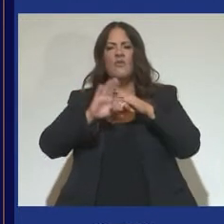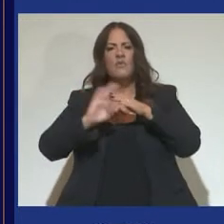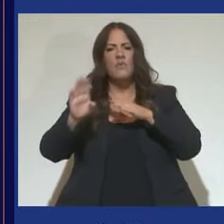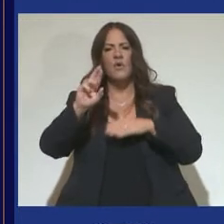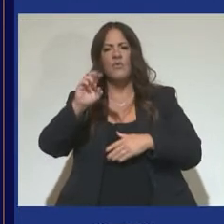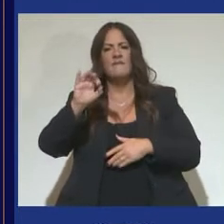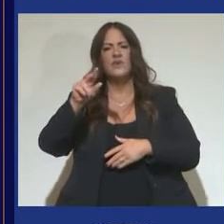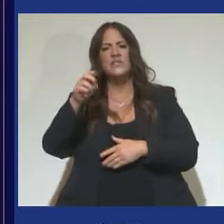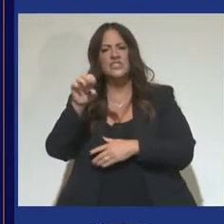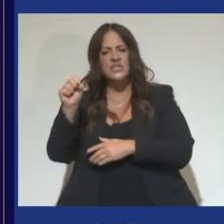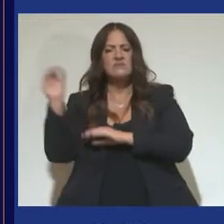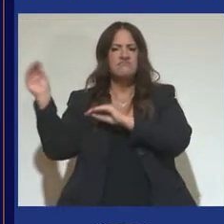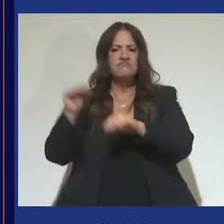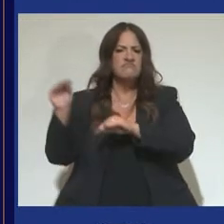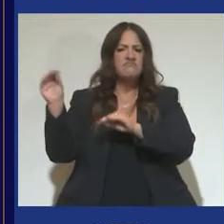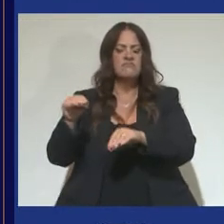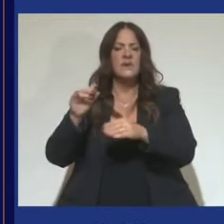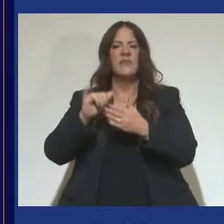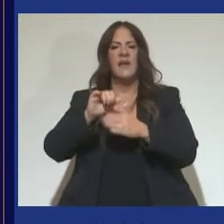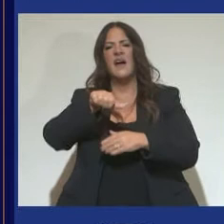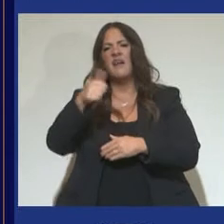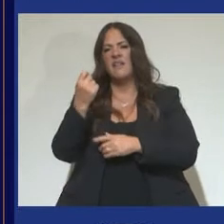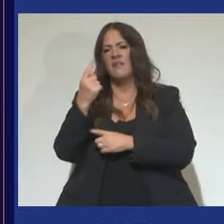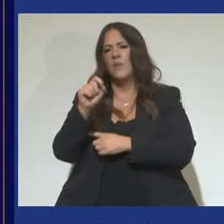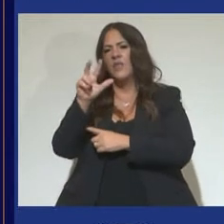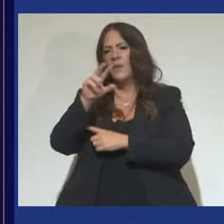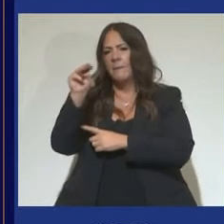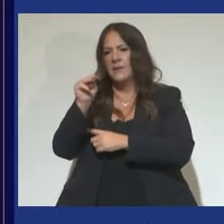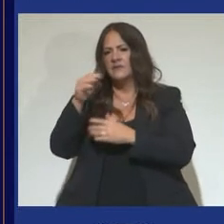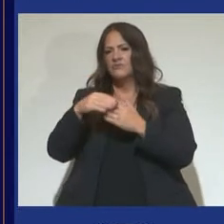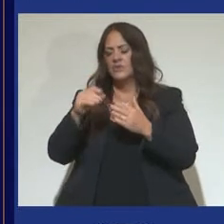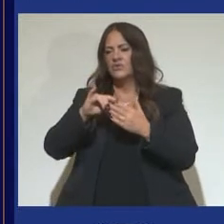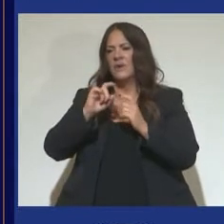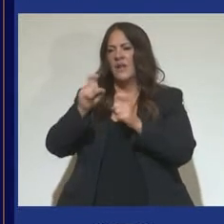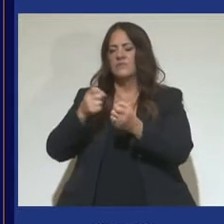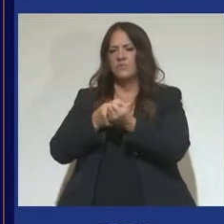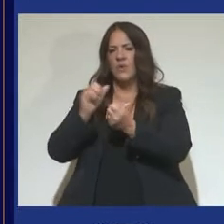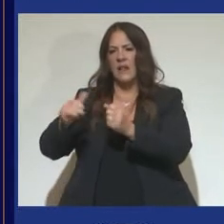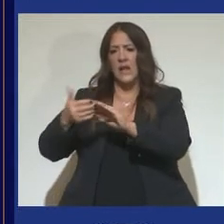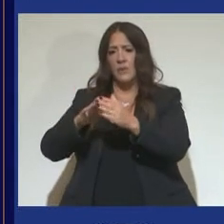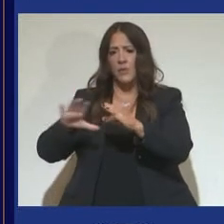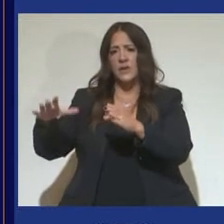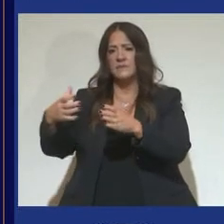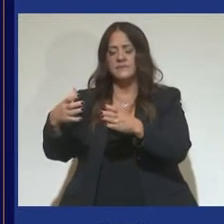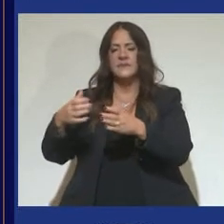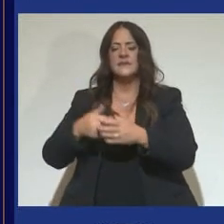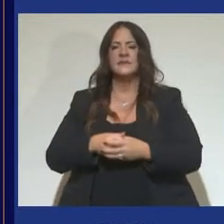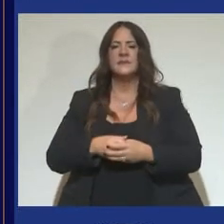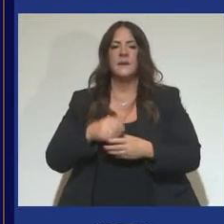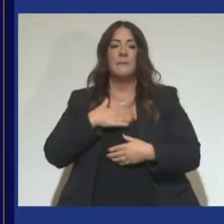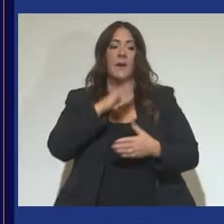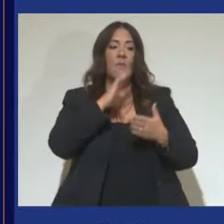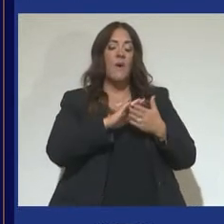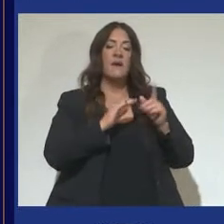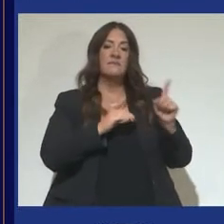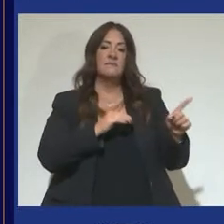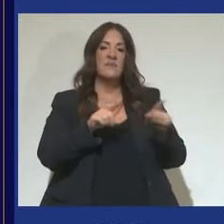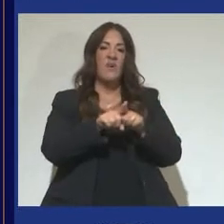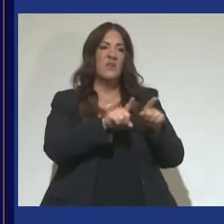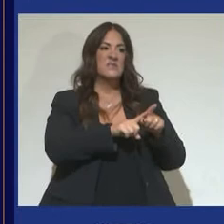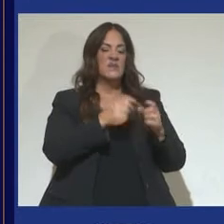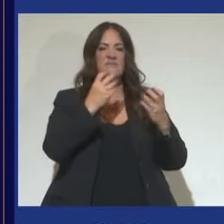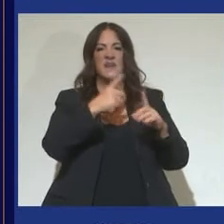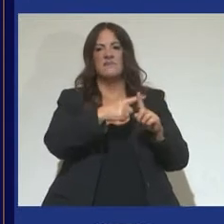refugiados legales e ilegales y por supuesto aquí está ella en la de mi esposa en la en la